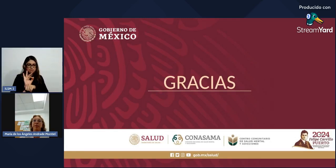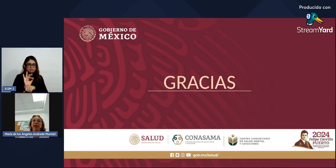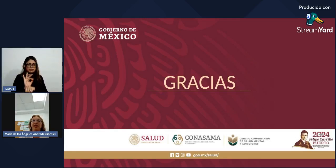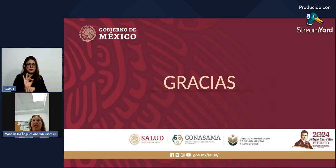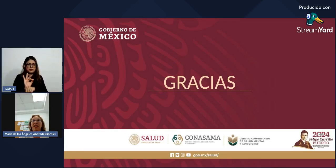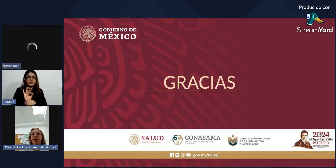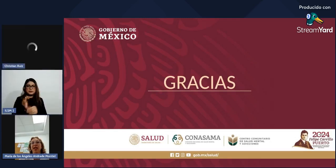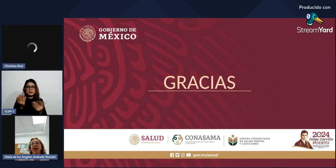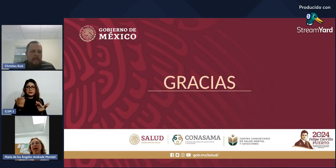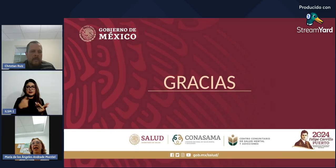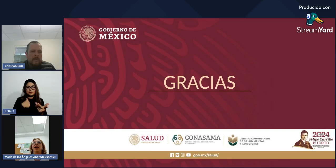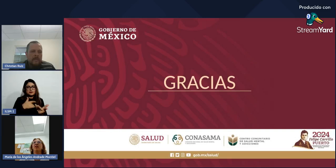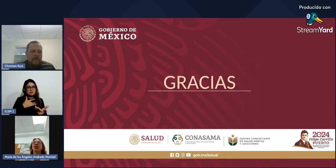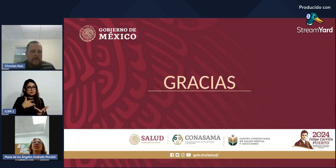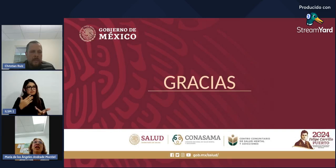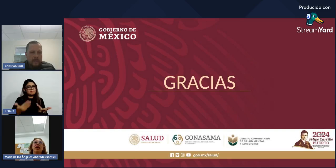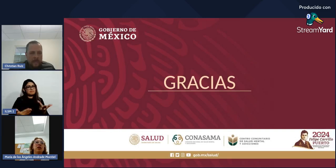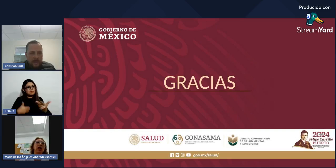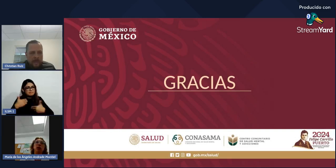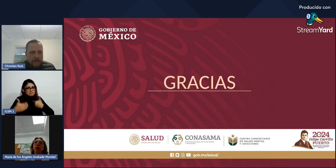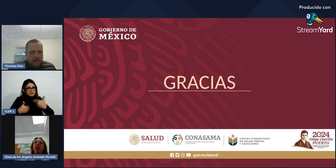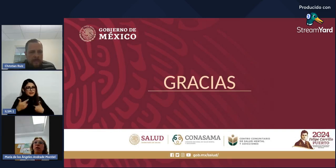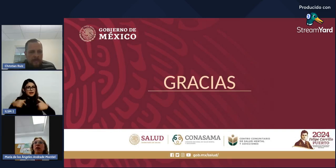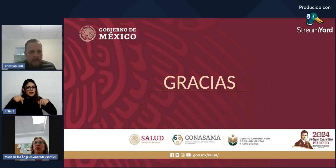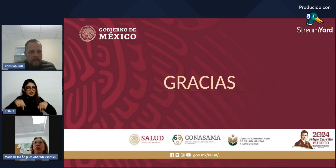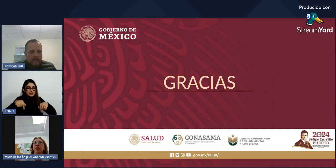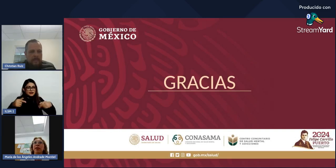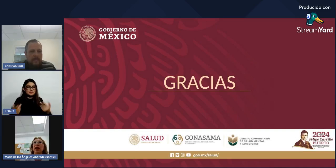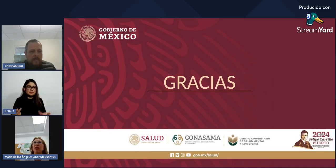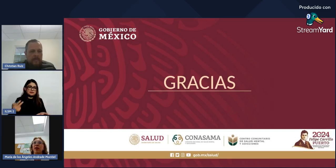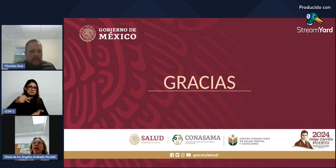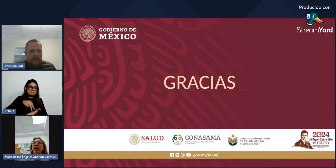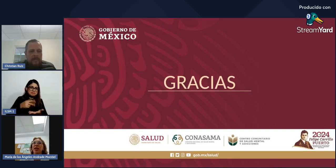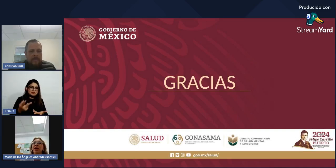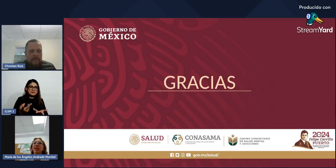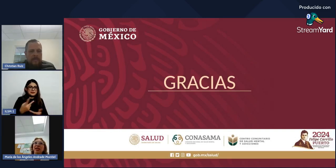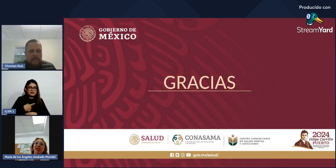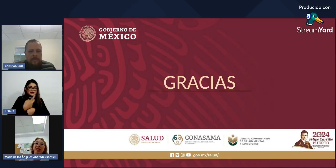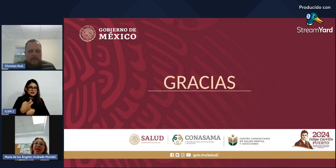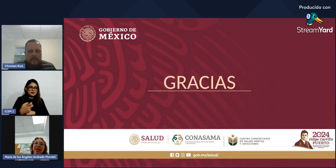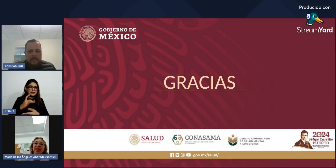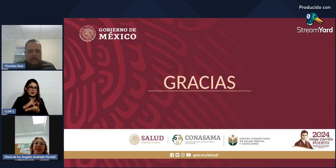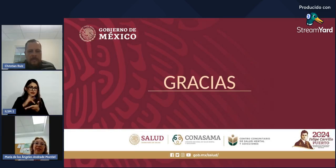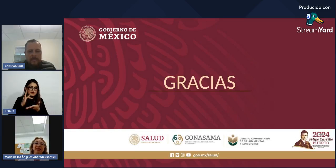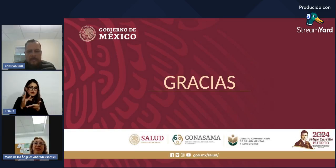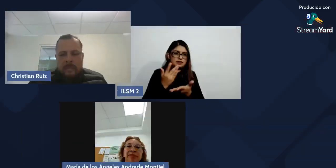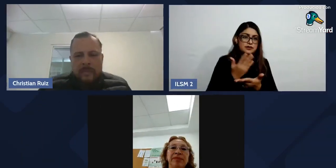placer para mí estar acá. No sé si alguna duda o algún comentario que alguien quiera hacer.